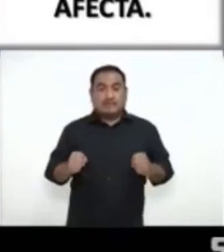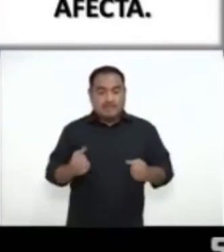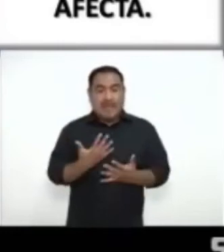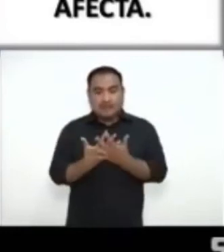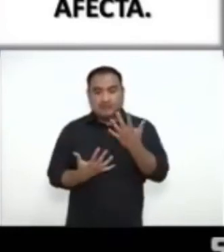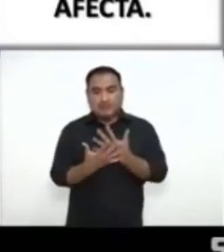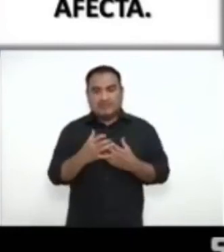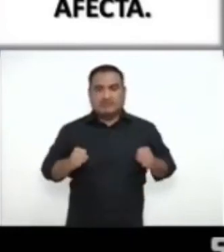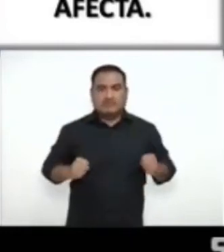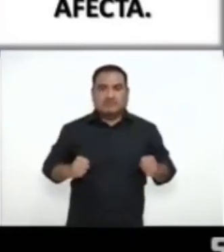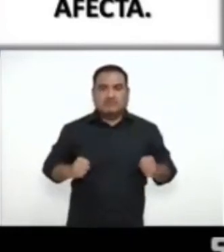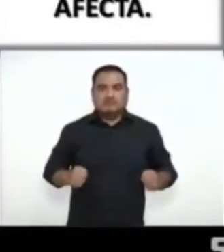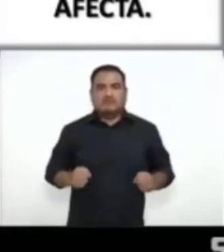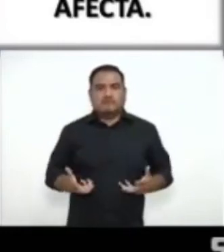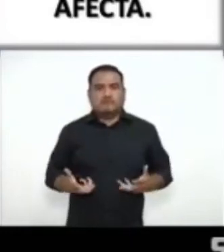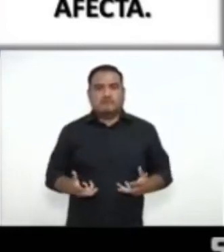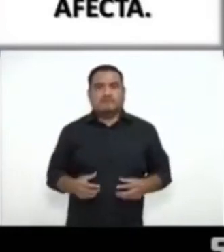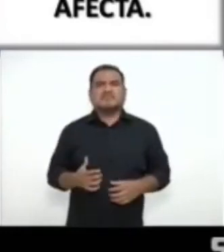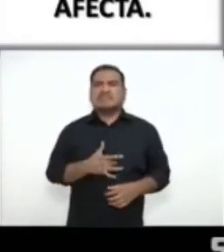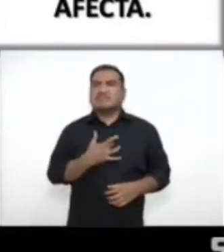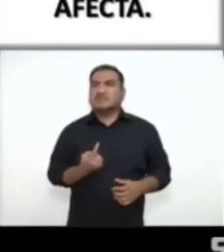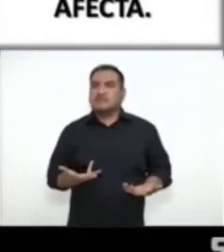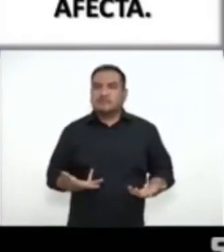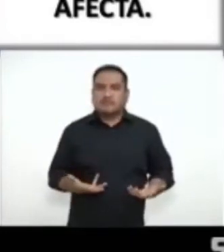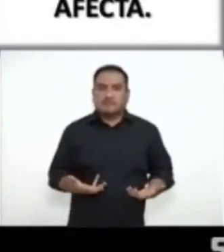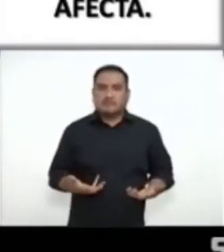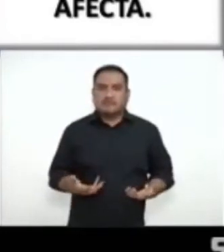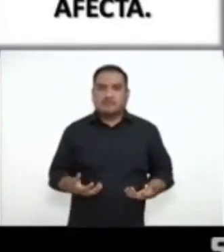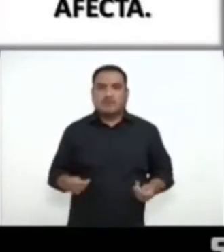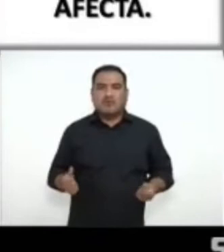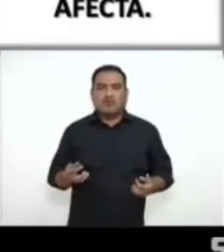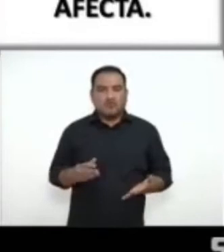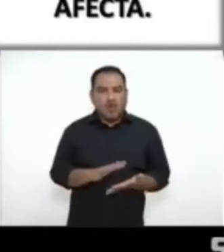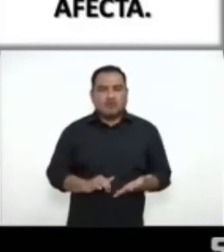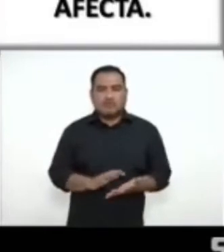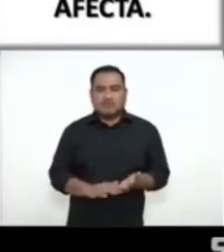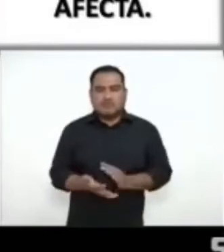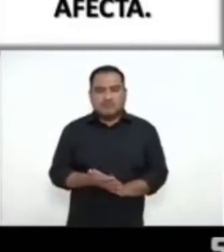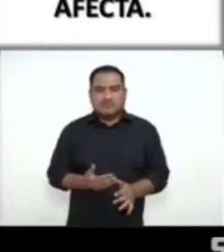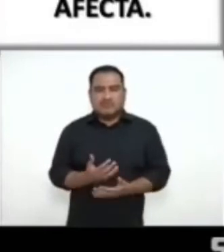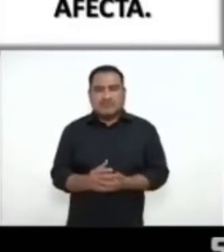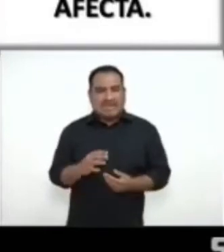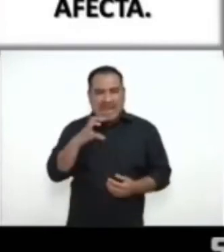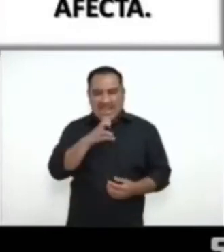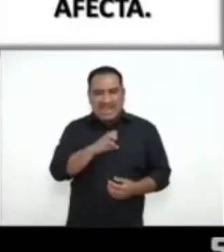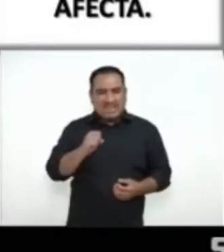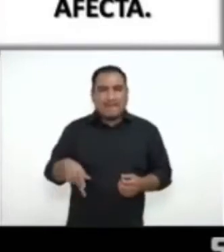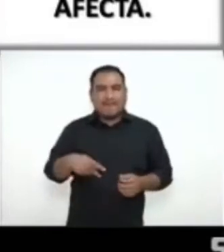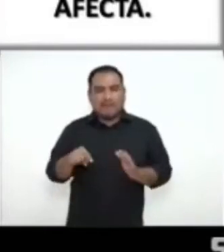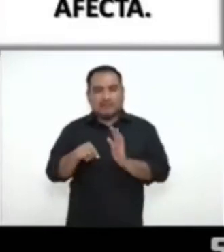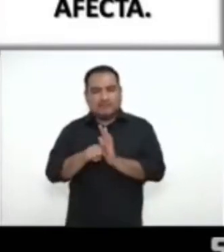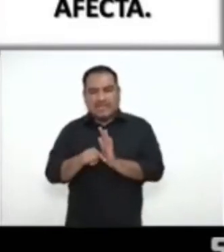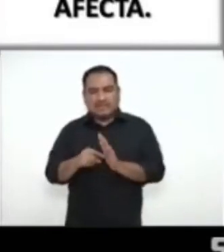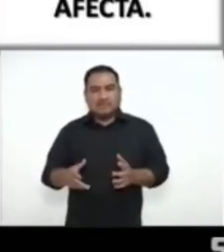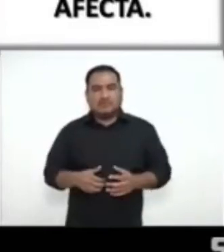apretados y empiezo a sentir no como calientito, sino como sudor, como que me estoy cociendo, caliente mi